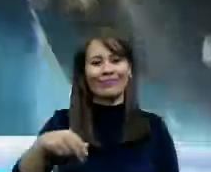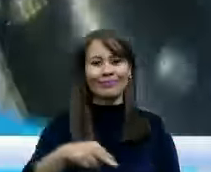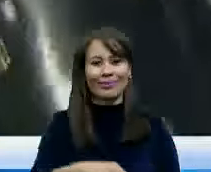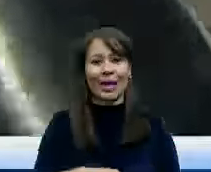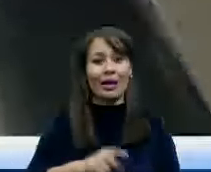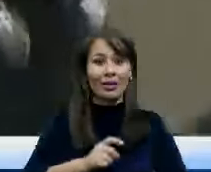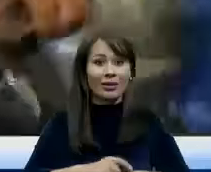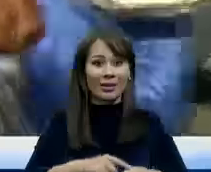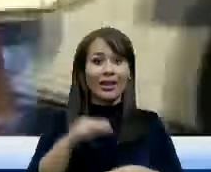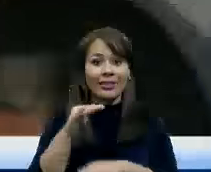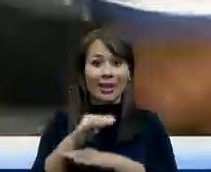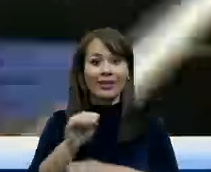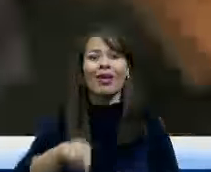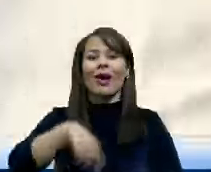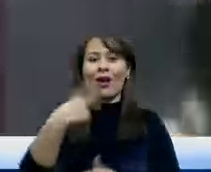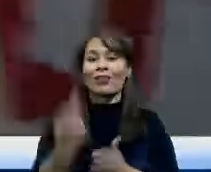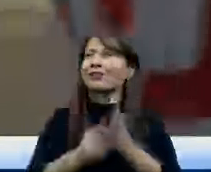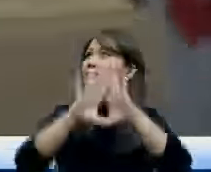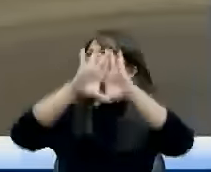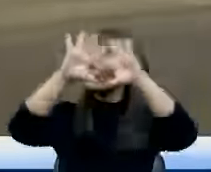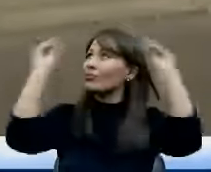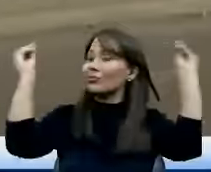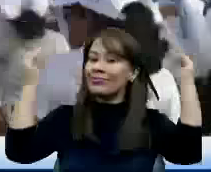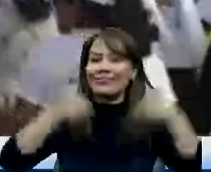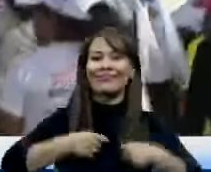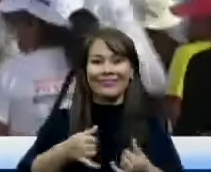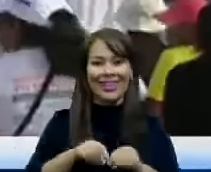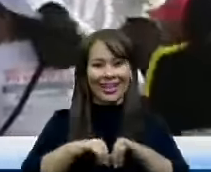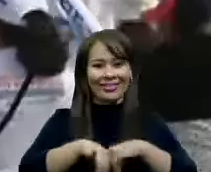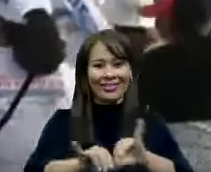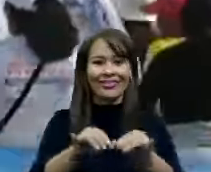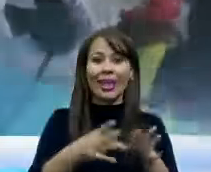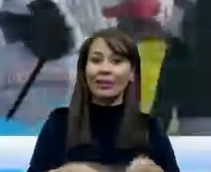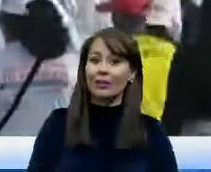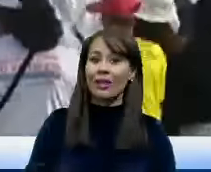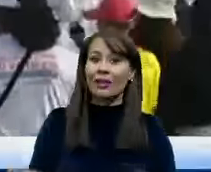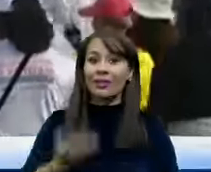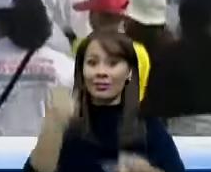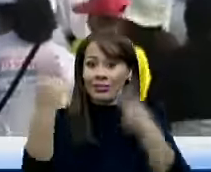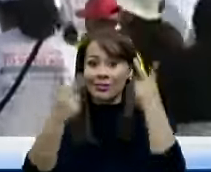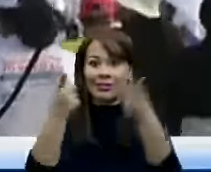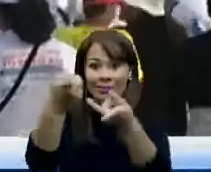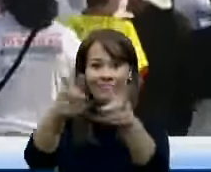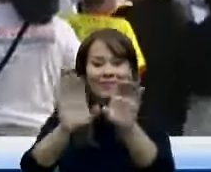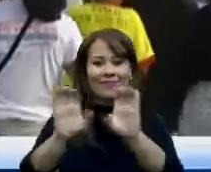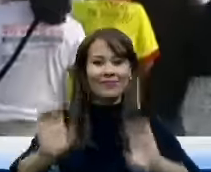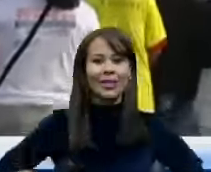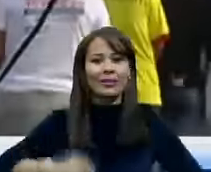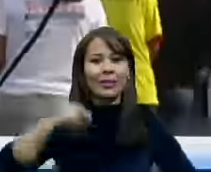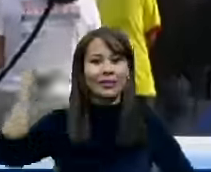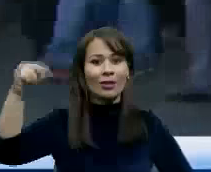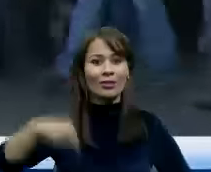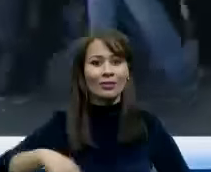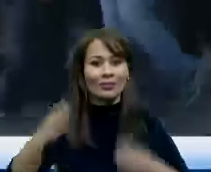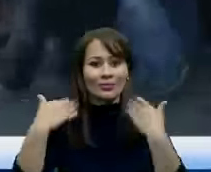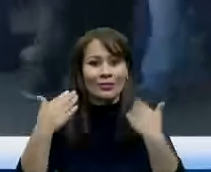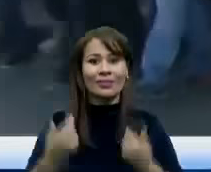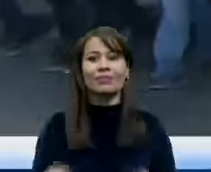Y en horas de la tarde, con el cielo despejado, reanudó su agenda y recorrió el sector empresarial del norte de la urbe, incluyendo